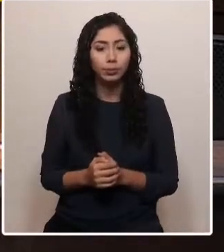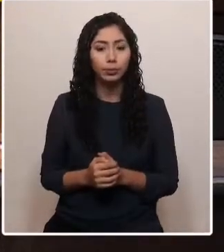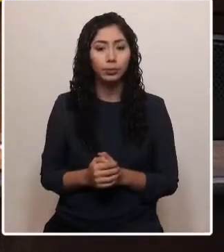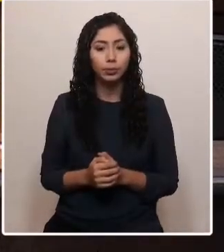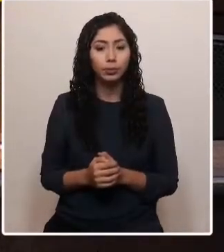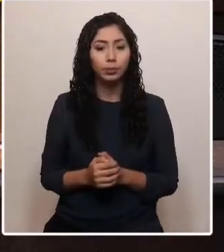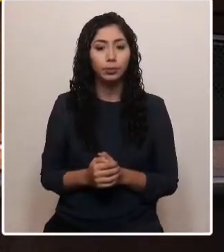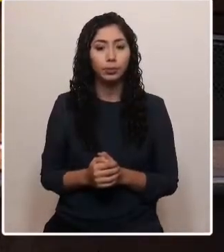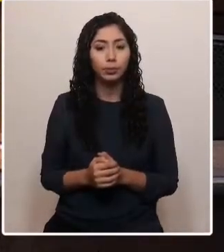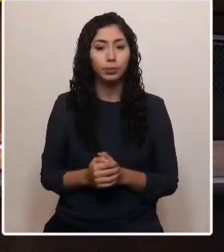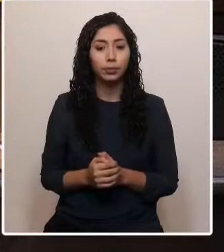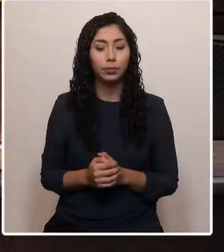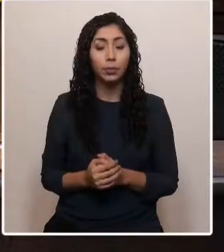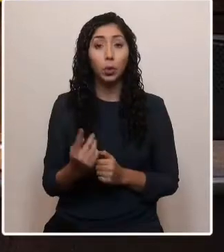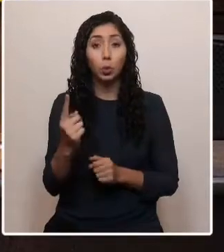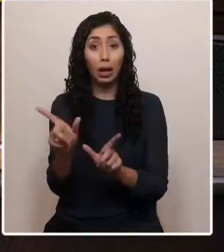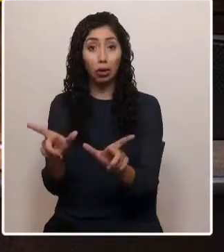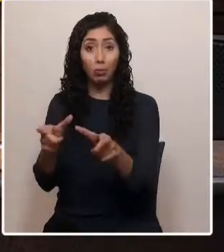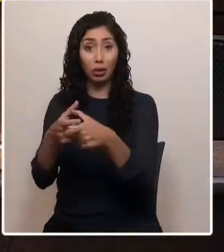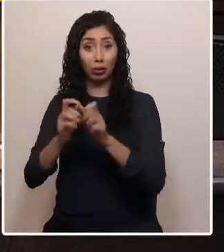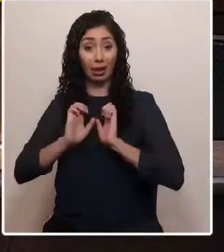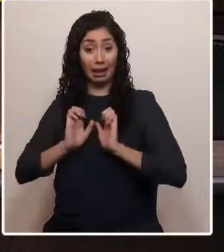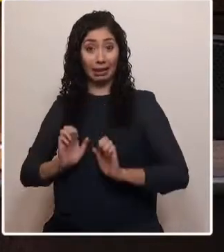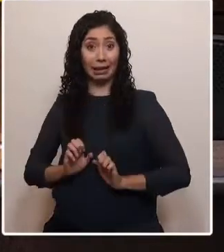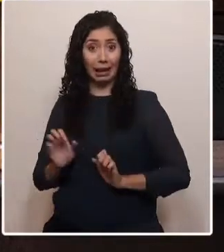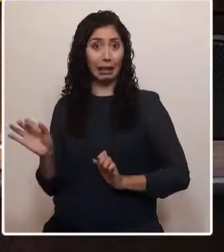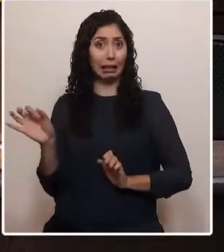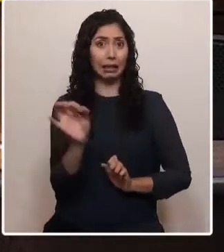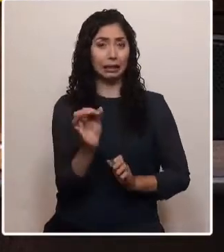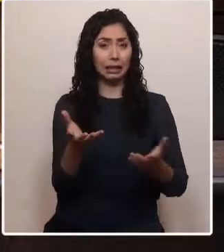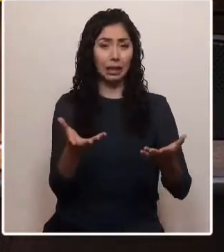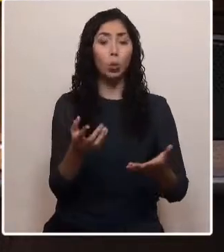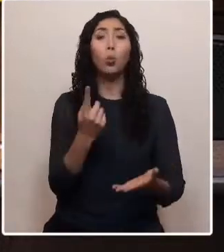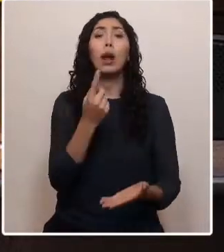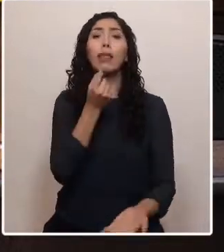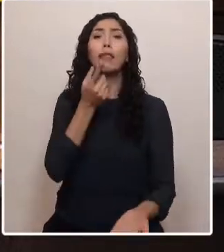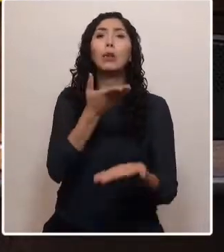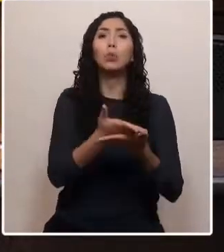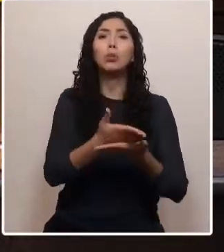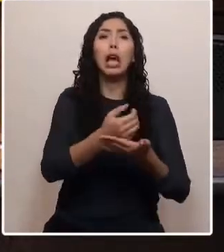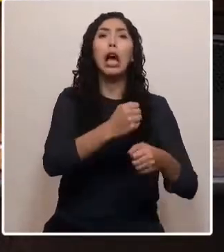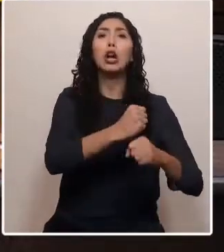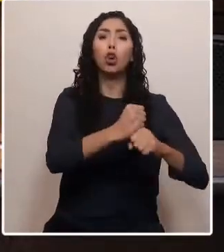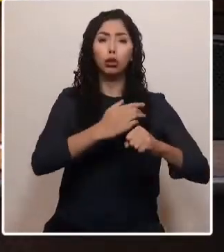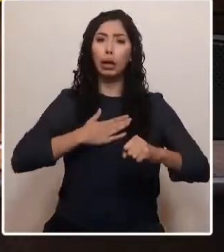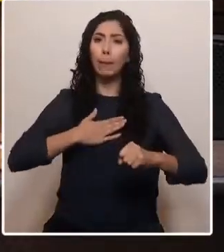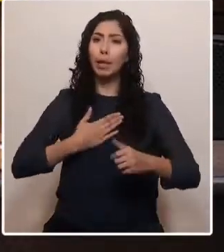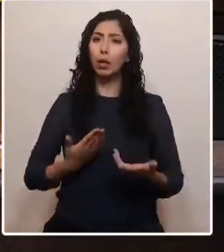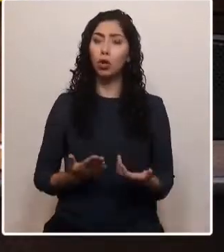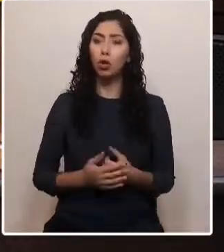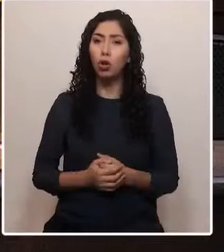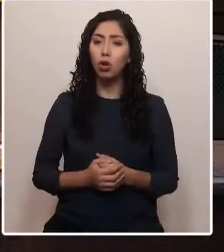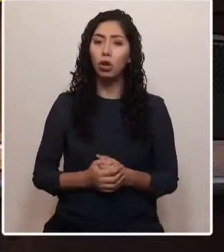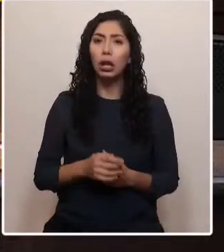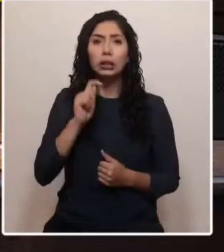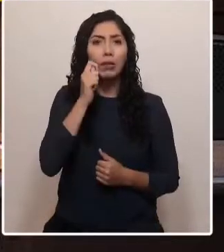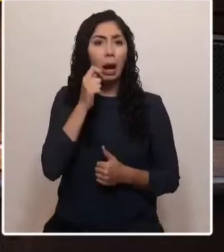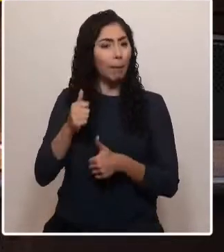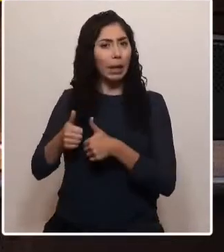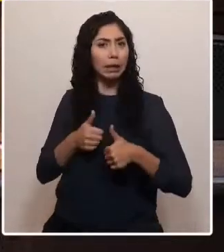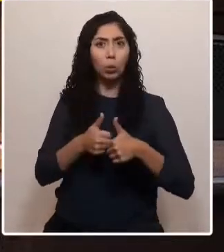Una sesgada comisión de ética ha declarado admisible una denuncia en mi contra, que no es otra cosa que una persecución